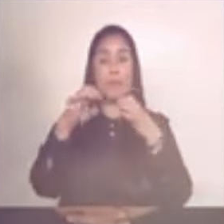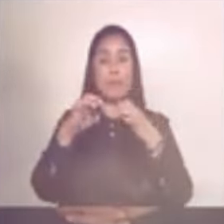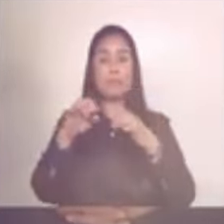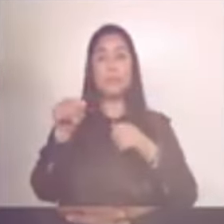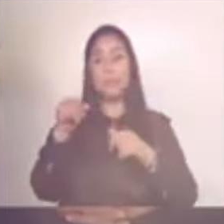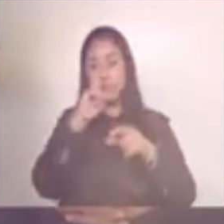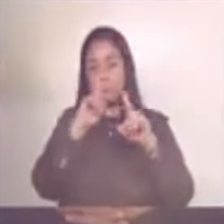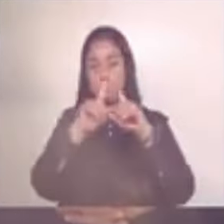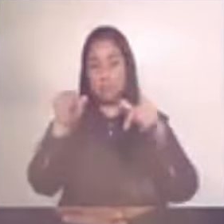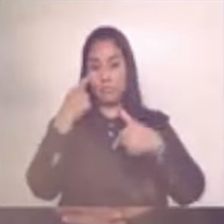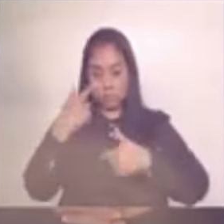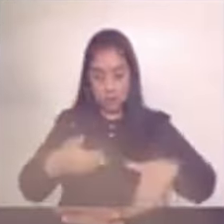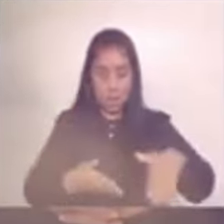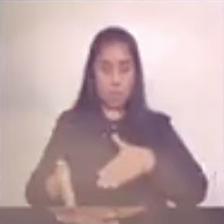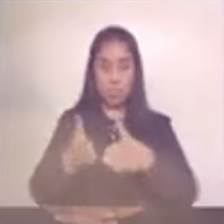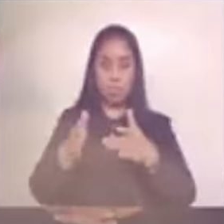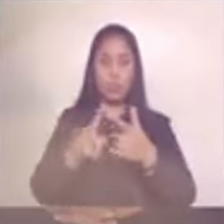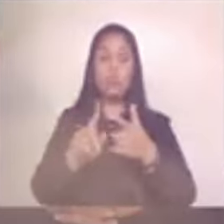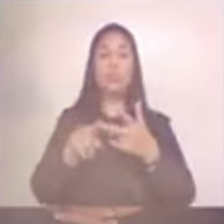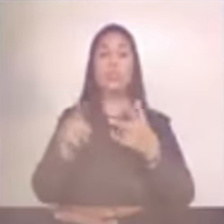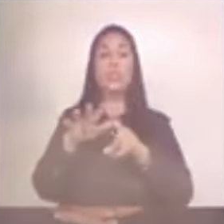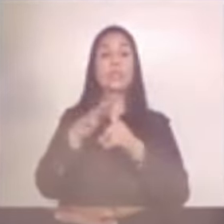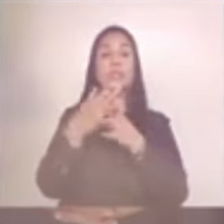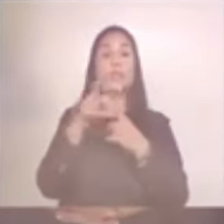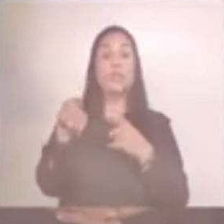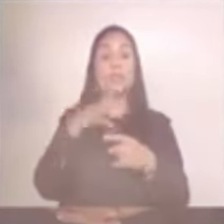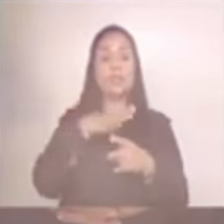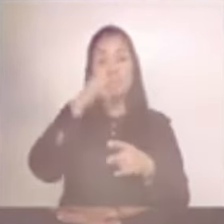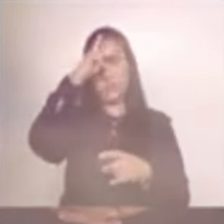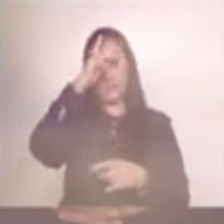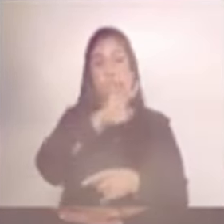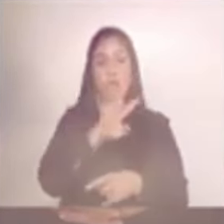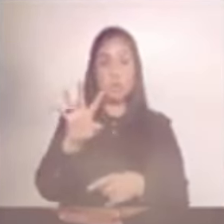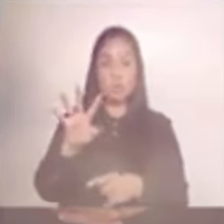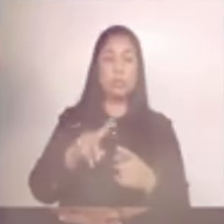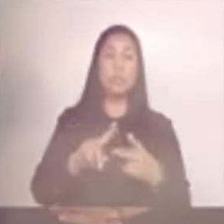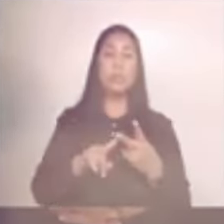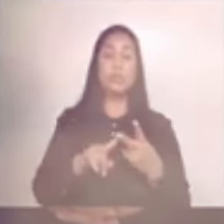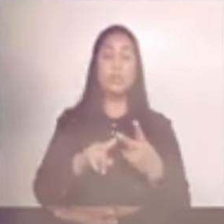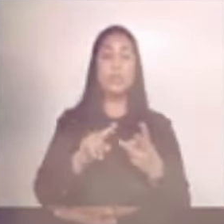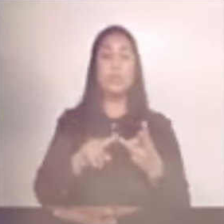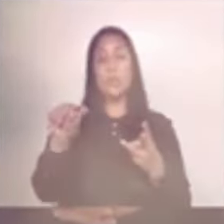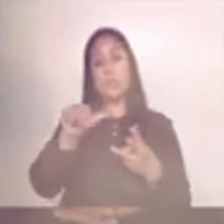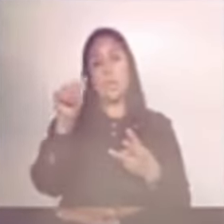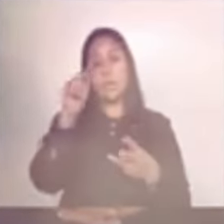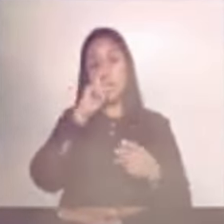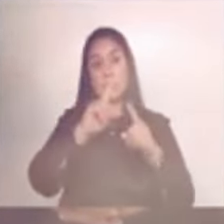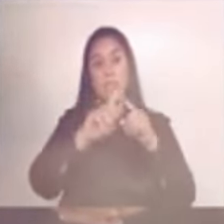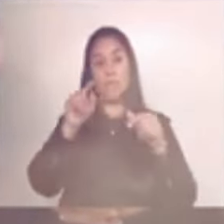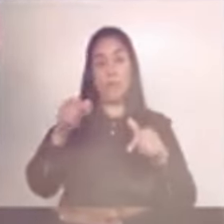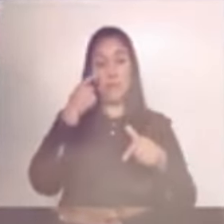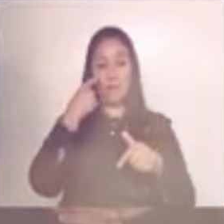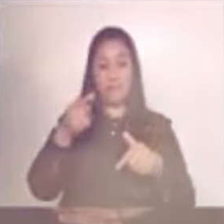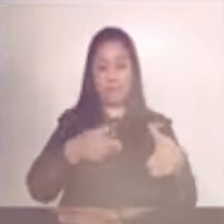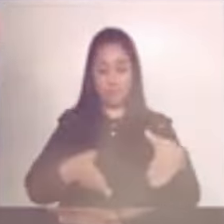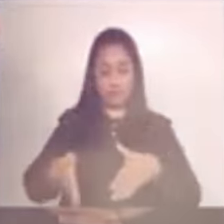tanto viales, la situación que tenemos en el kilómetro 44 y en otras vías en donde